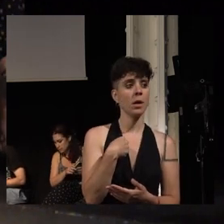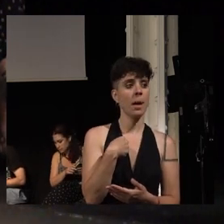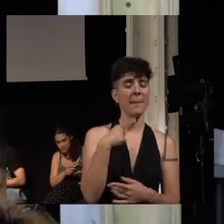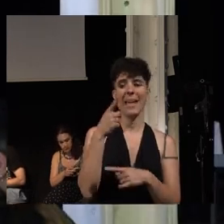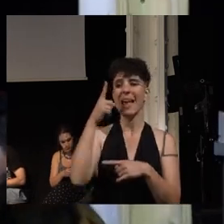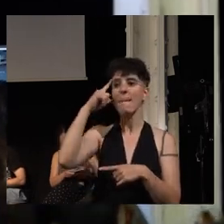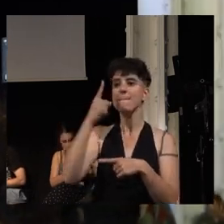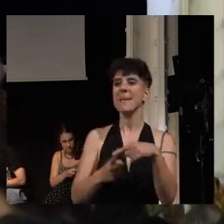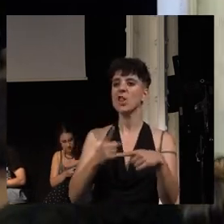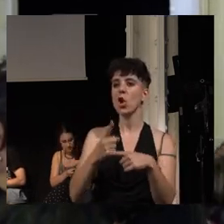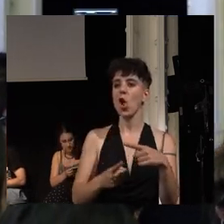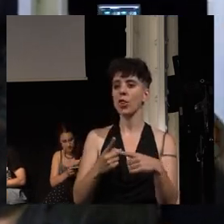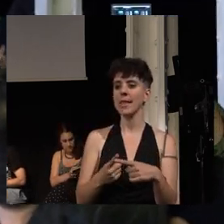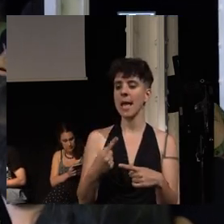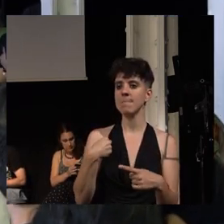mediodía un poco la